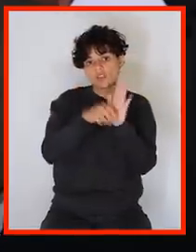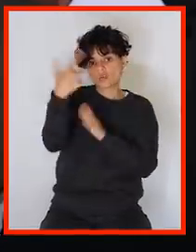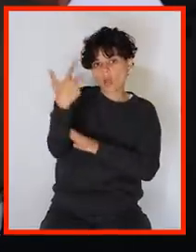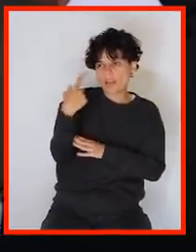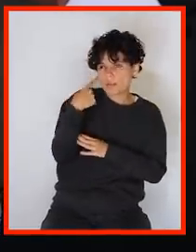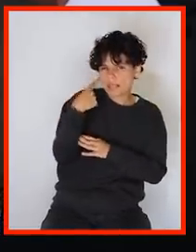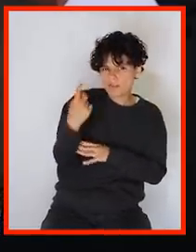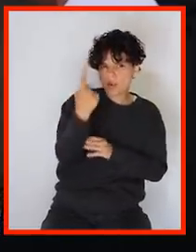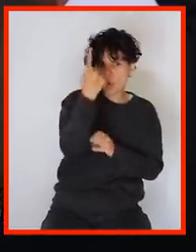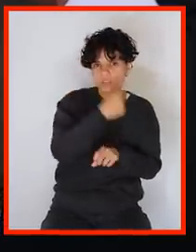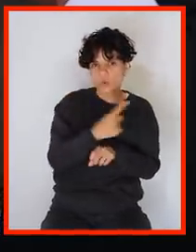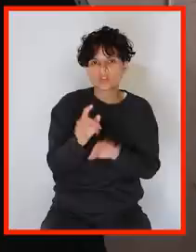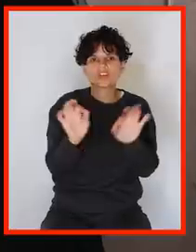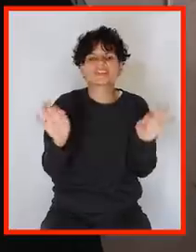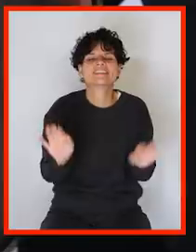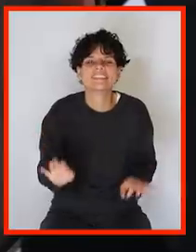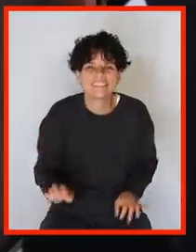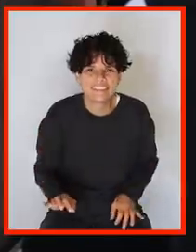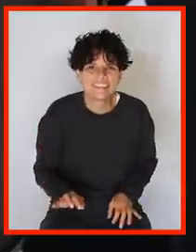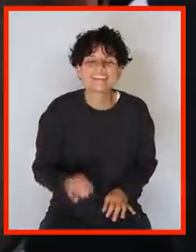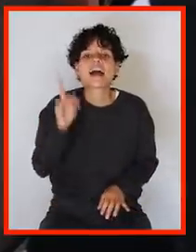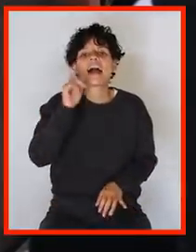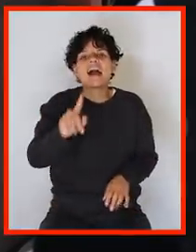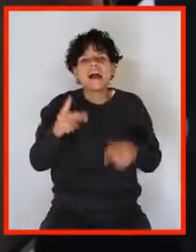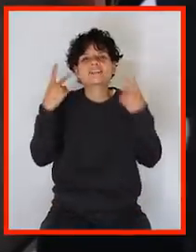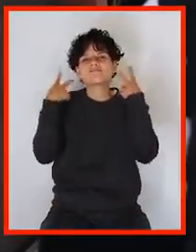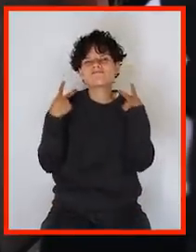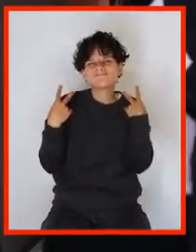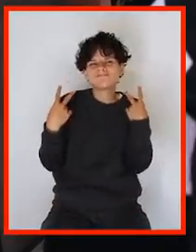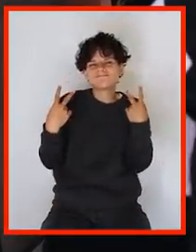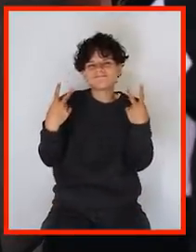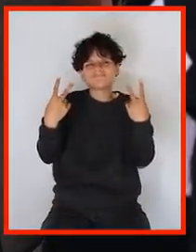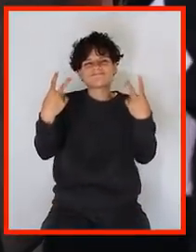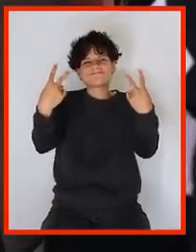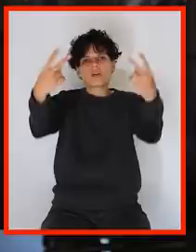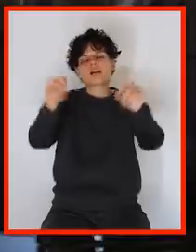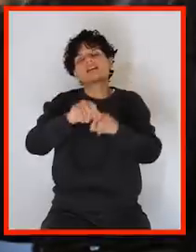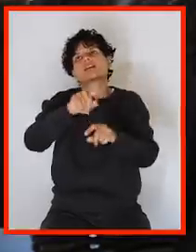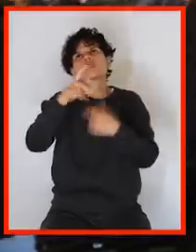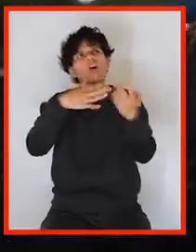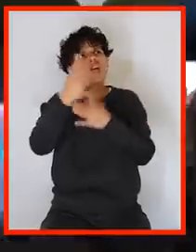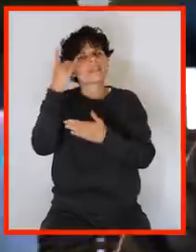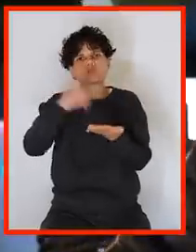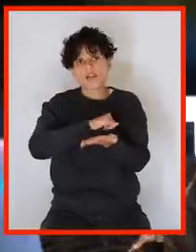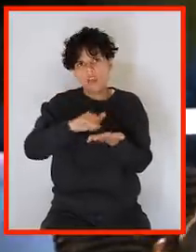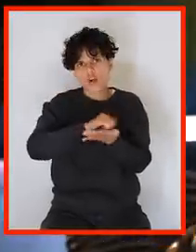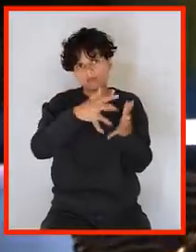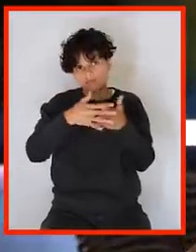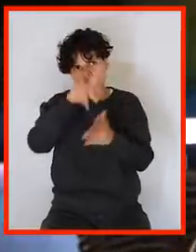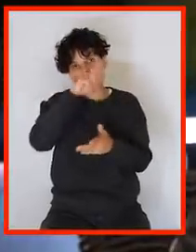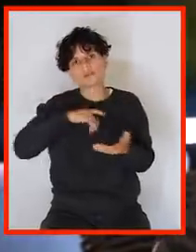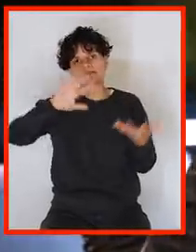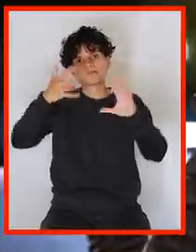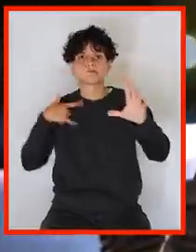Cabro, porfa, que le hagan una tomita de un segundo. Andábamos allá un viaje y nos pegamos, po. Eso andaba al Forest, po. Y fuimos a Nueva York. Y de